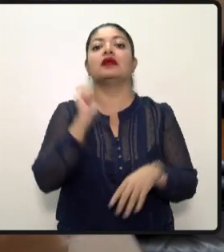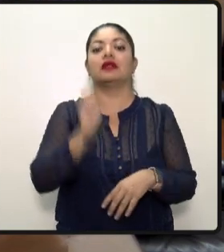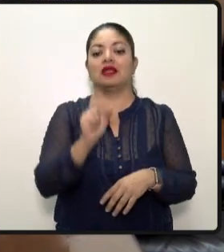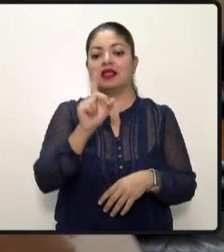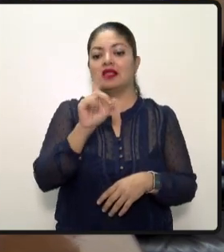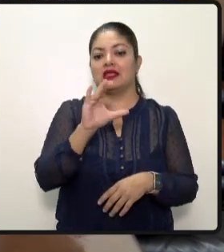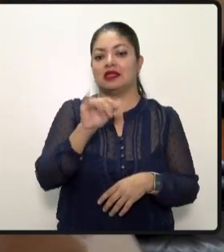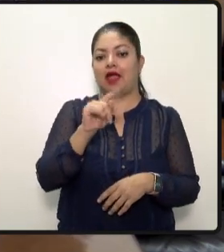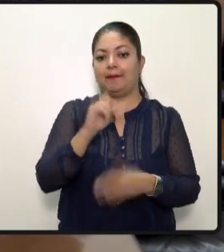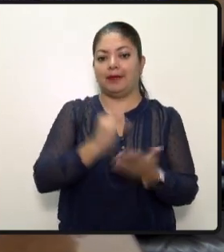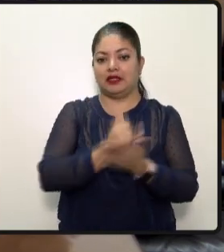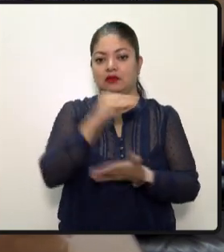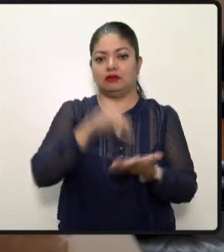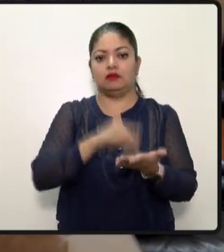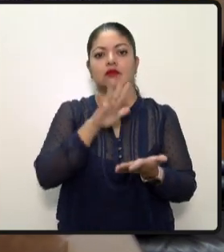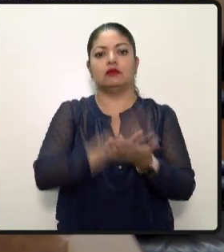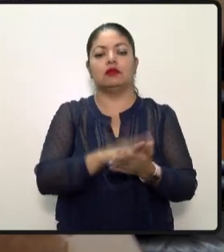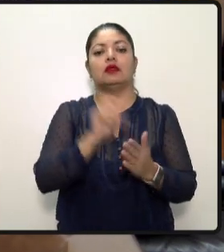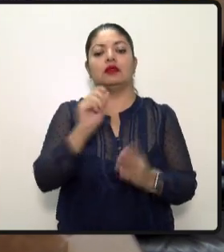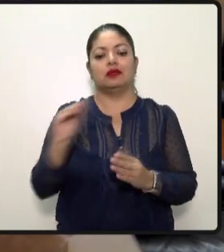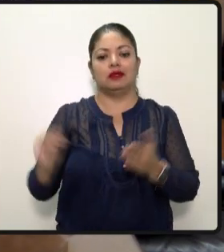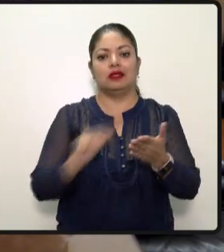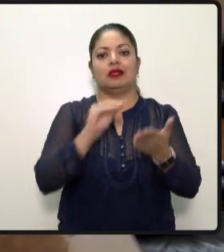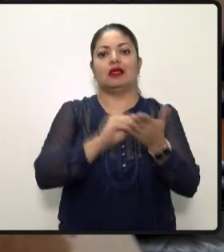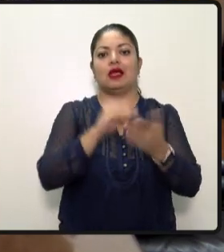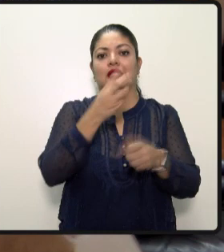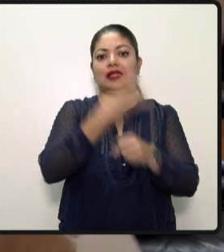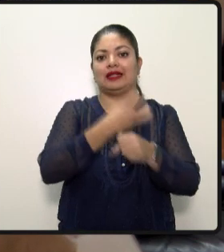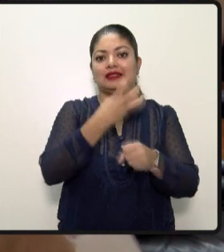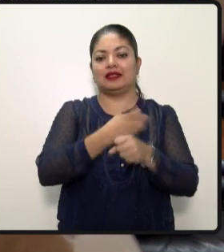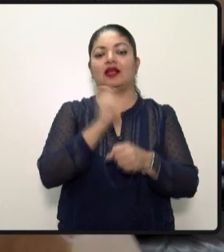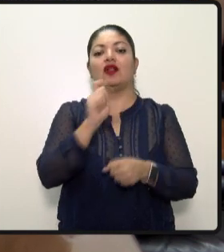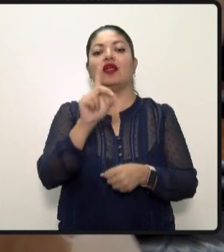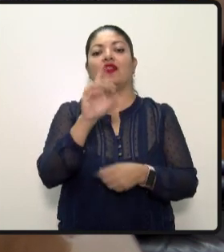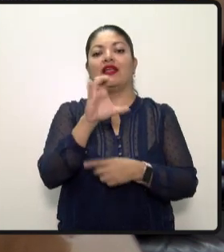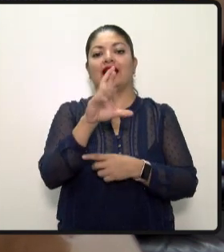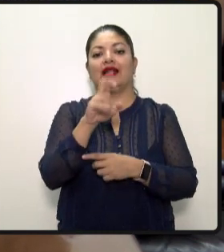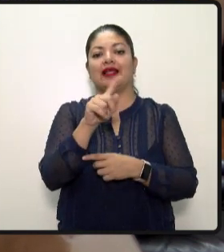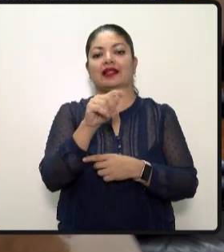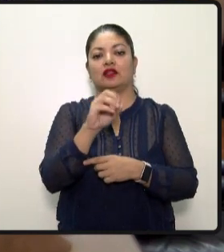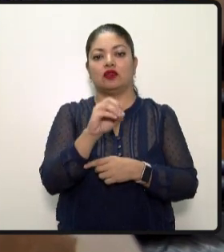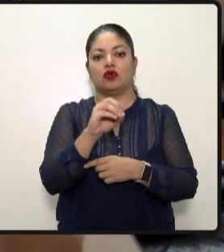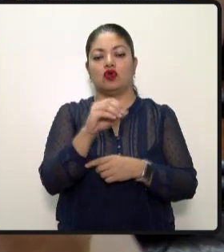decreto que adiciona un artículo tercero transitorio al decreto marcado con el